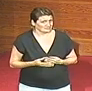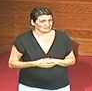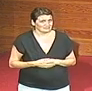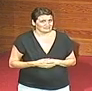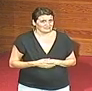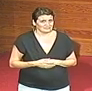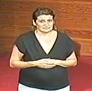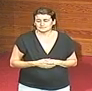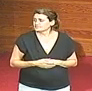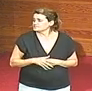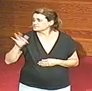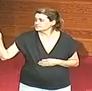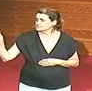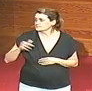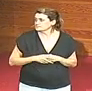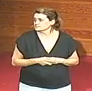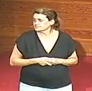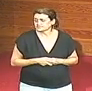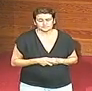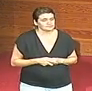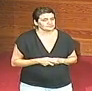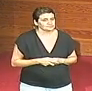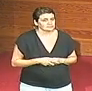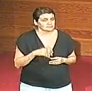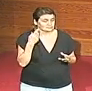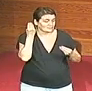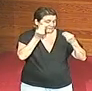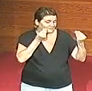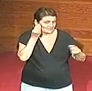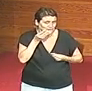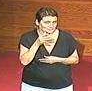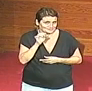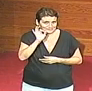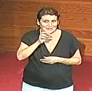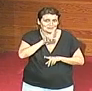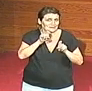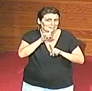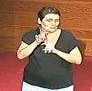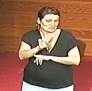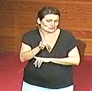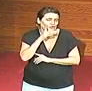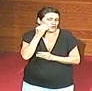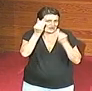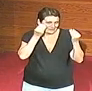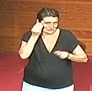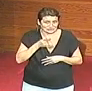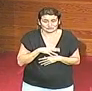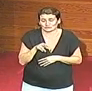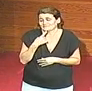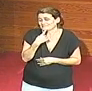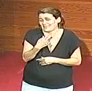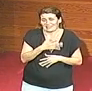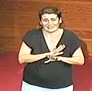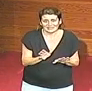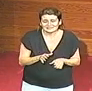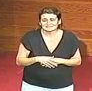Dime si... Bueno, pues me has hecho reflexiones, te quiero decir que no hay preguntas, sí. Entonces simplemente te diré